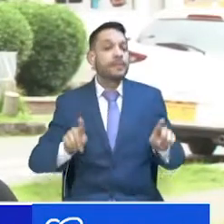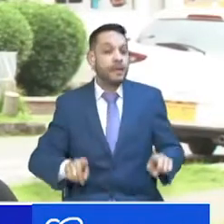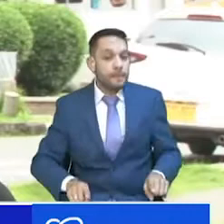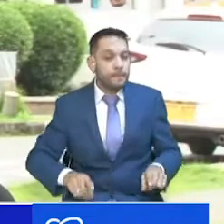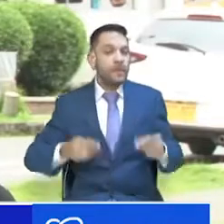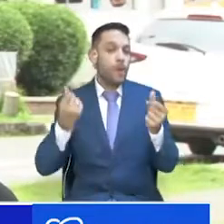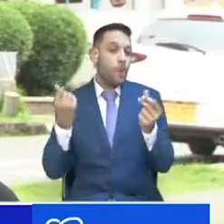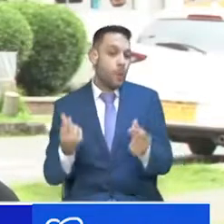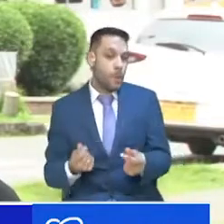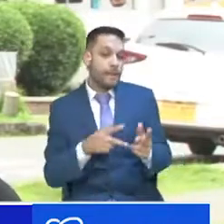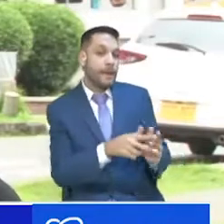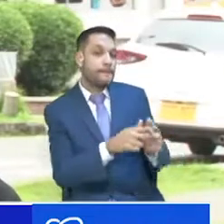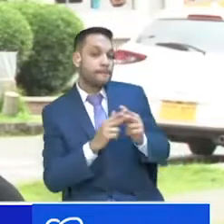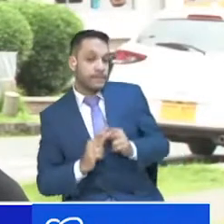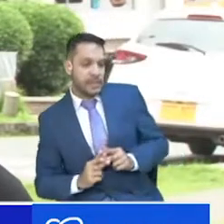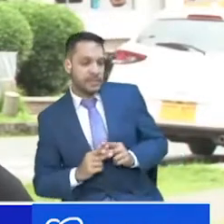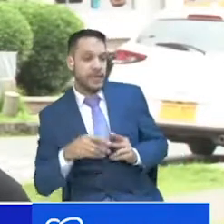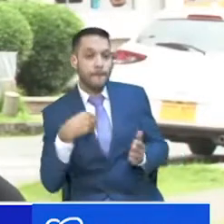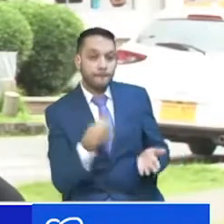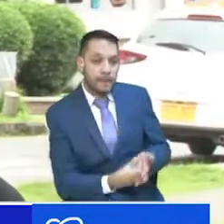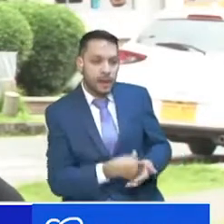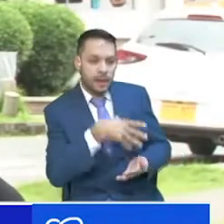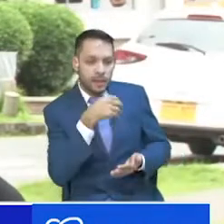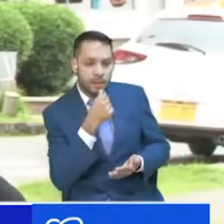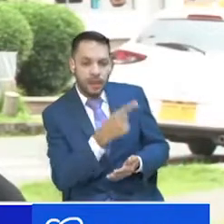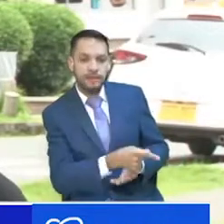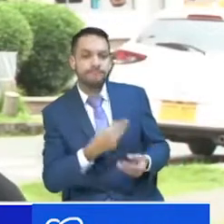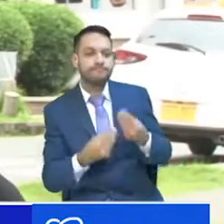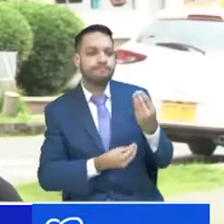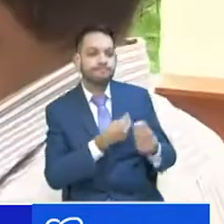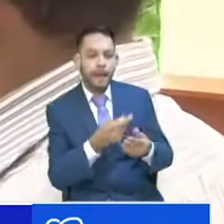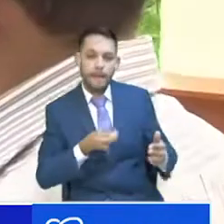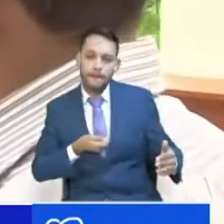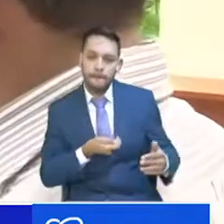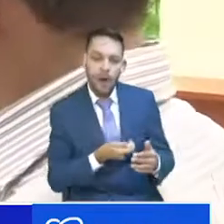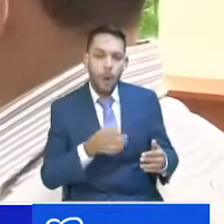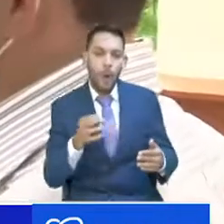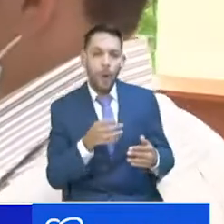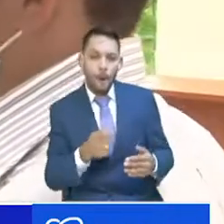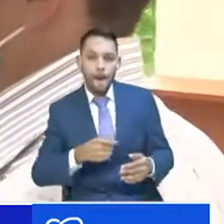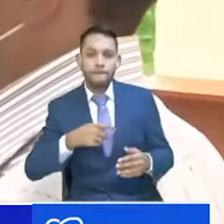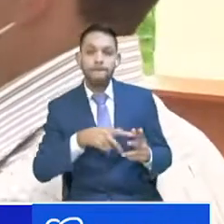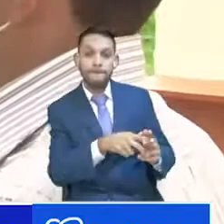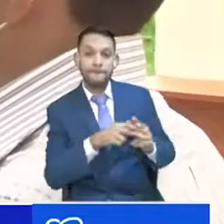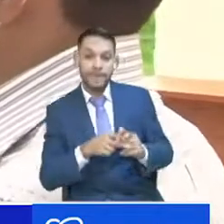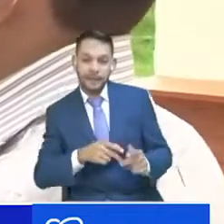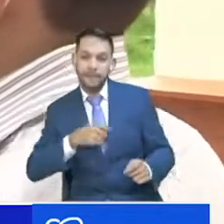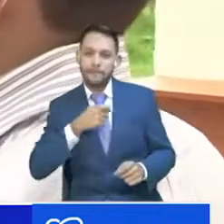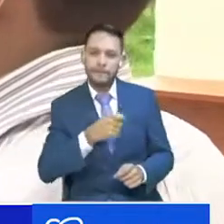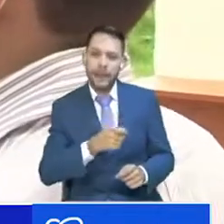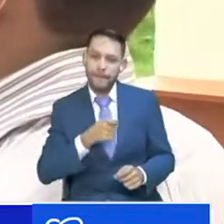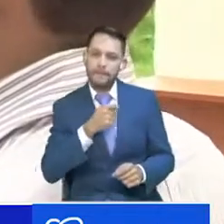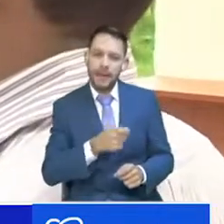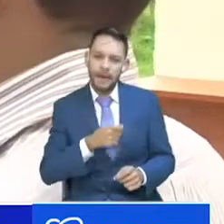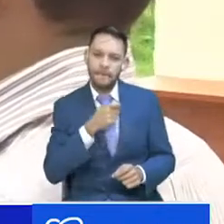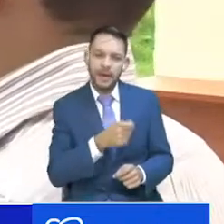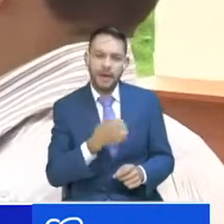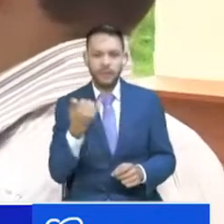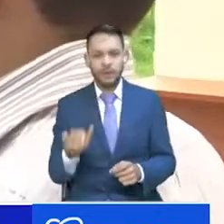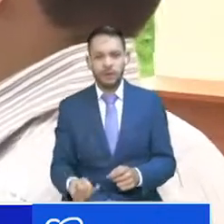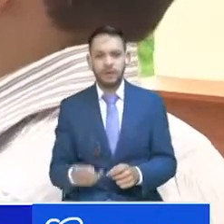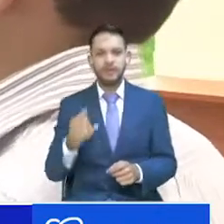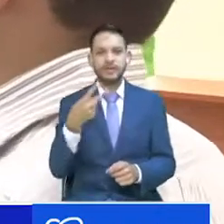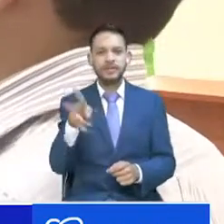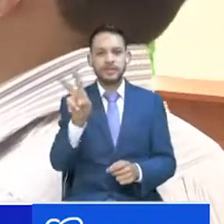económicos por ejemplo lo que sucede hoy en día con el tema de los gota gotas de acuerdo con la policía de caldas este año han capturado a